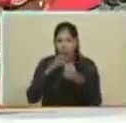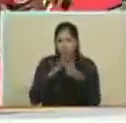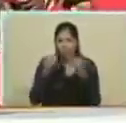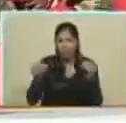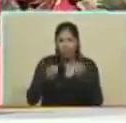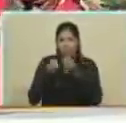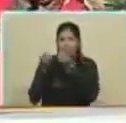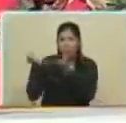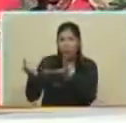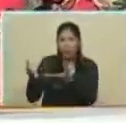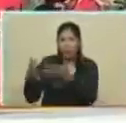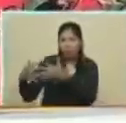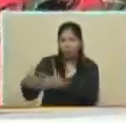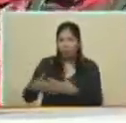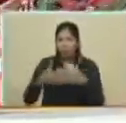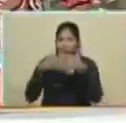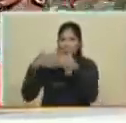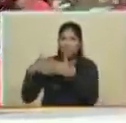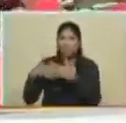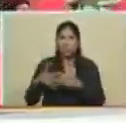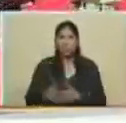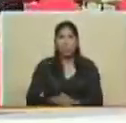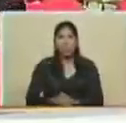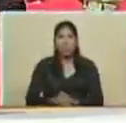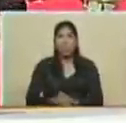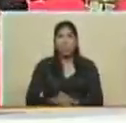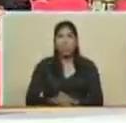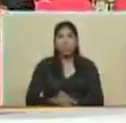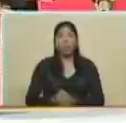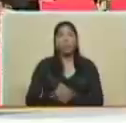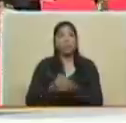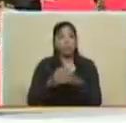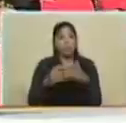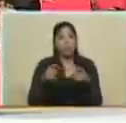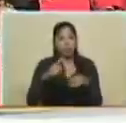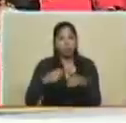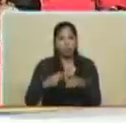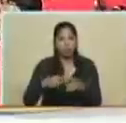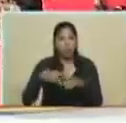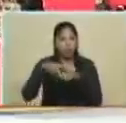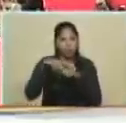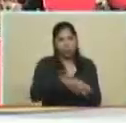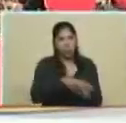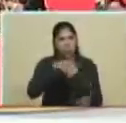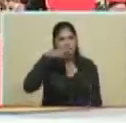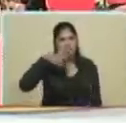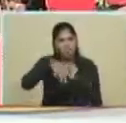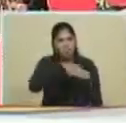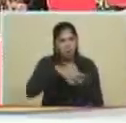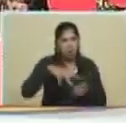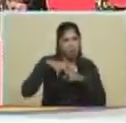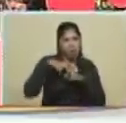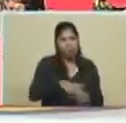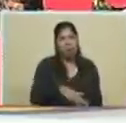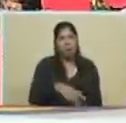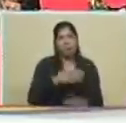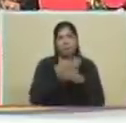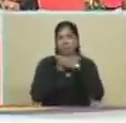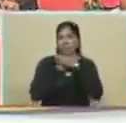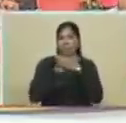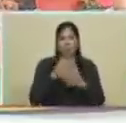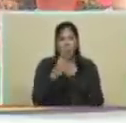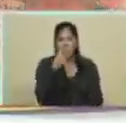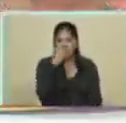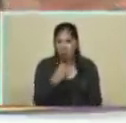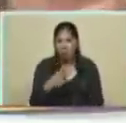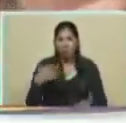y postró a las grandes mayorías de nuestro pueblo a la miseria, a la